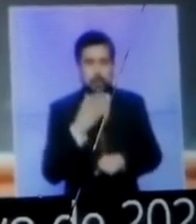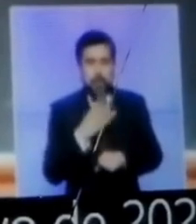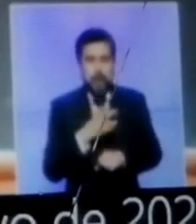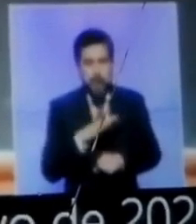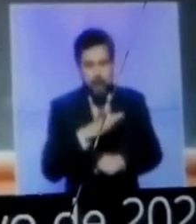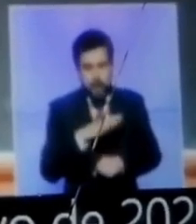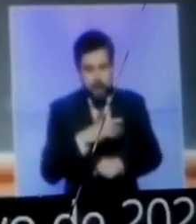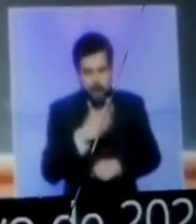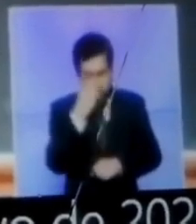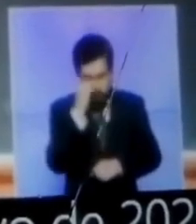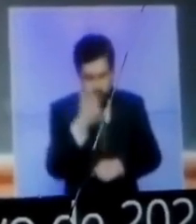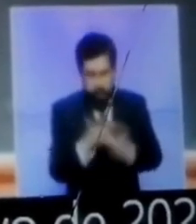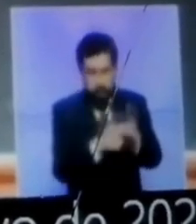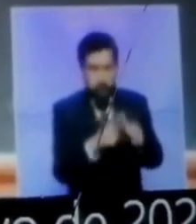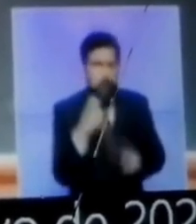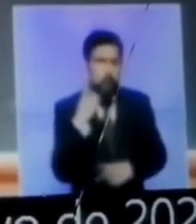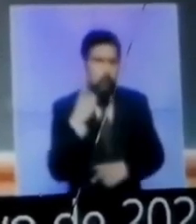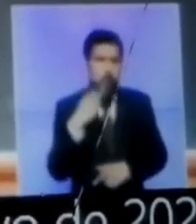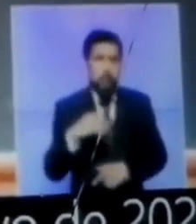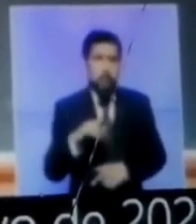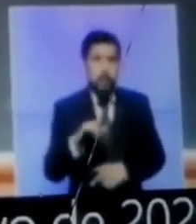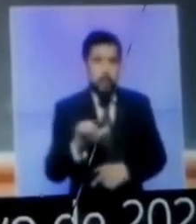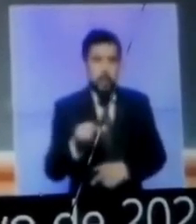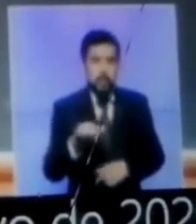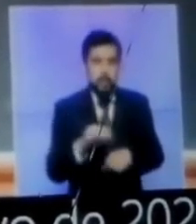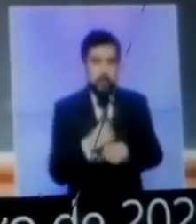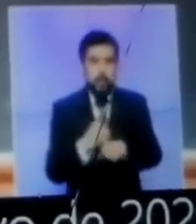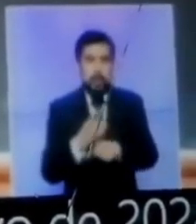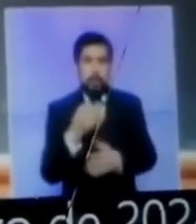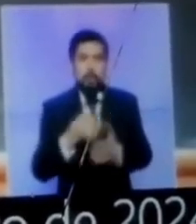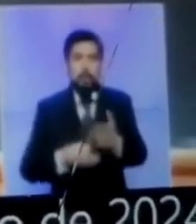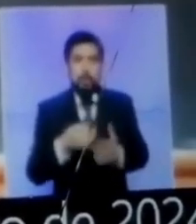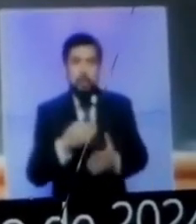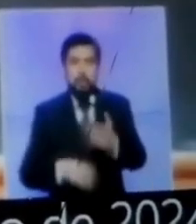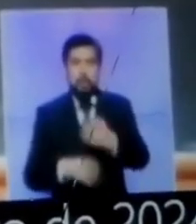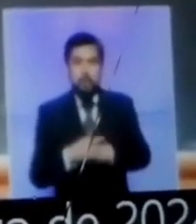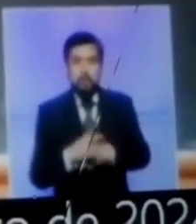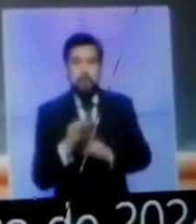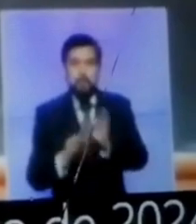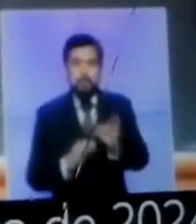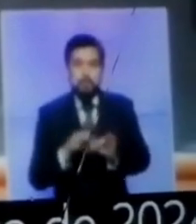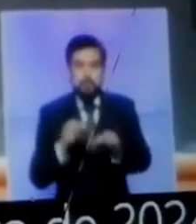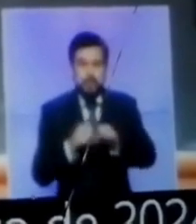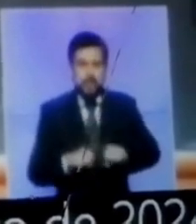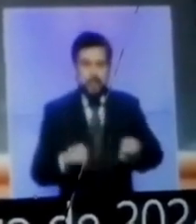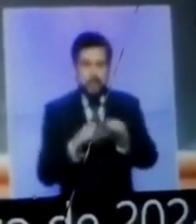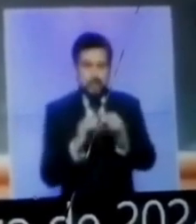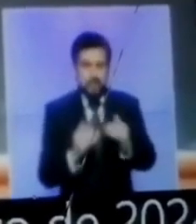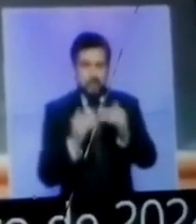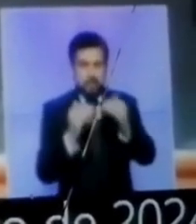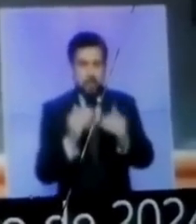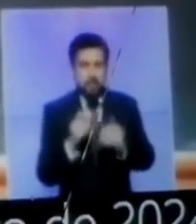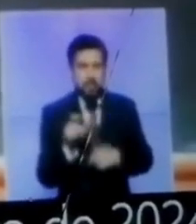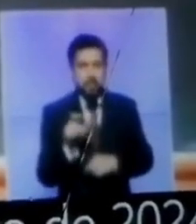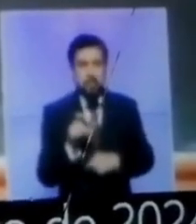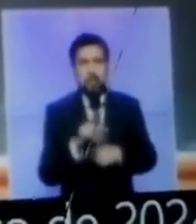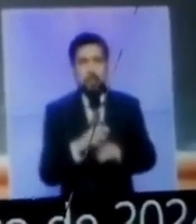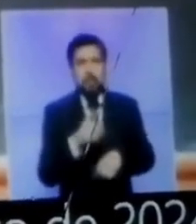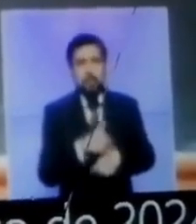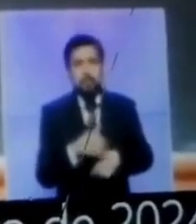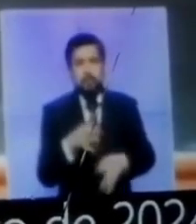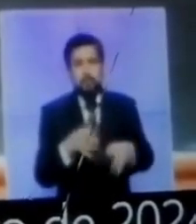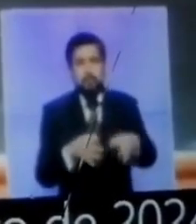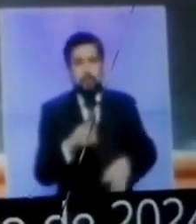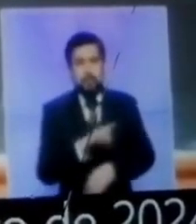el incidente promovido por morena con relación al incumplimiento de la resolución emitida por esta sala superior en el recurso de apelación